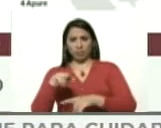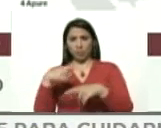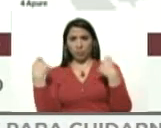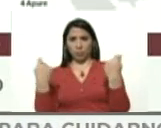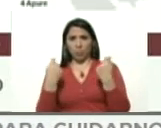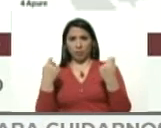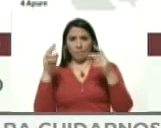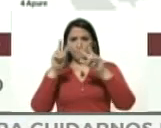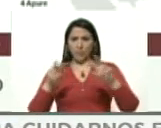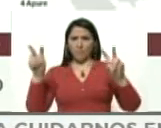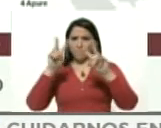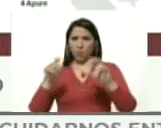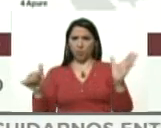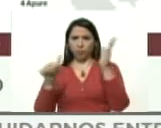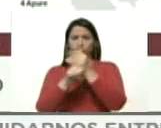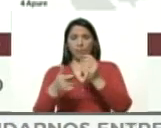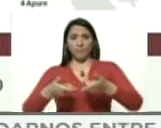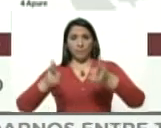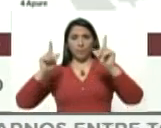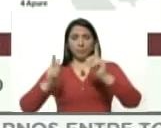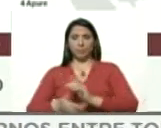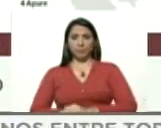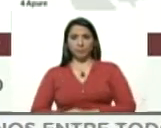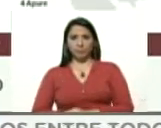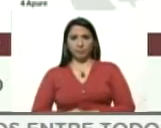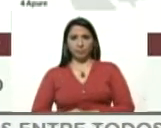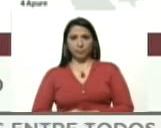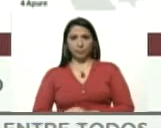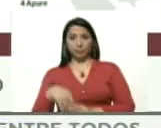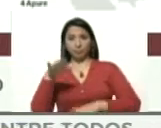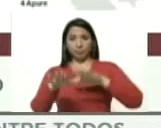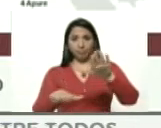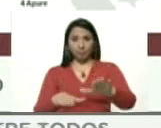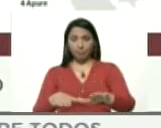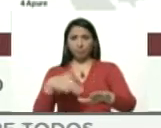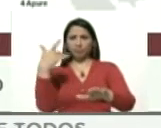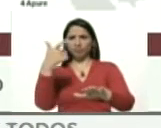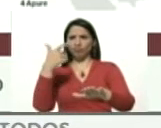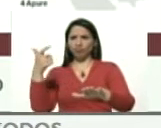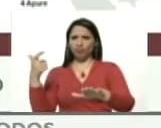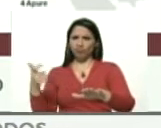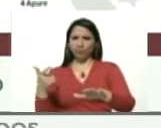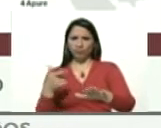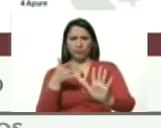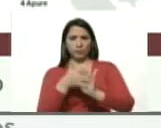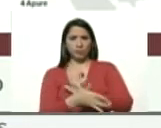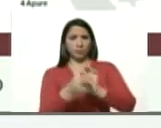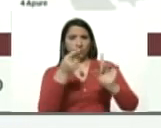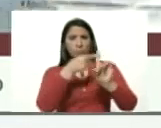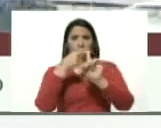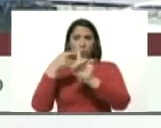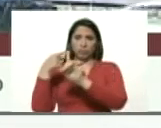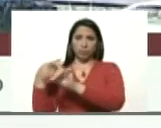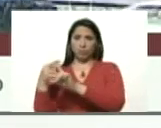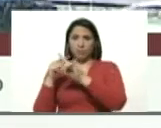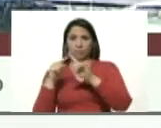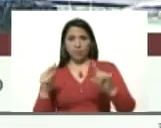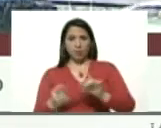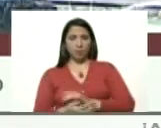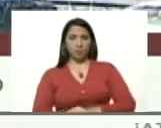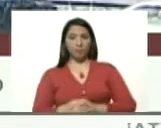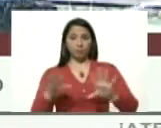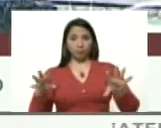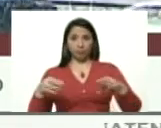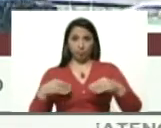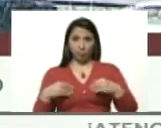de despistaje, que nos ha permitido ir un paso adelante en la búsqueda de los casos positivos para